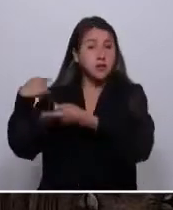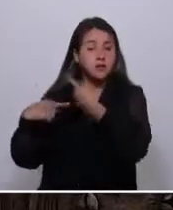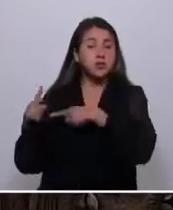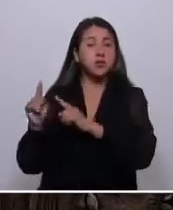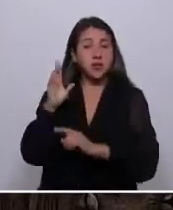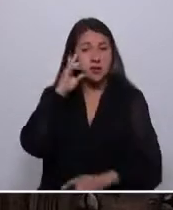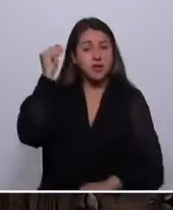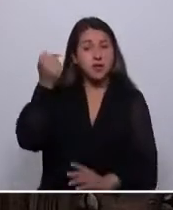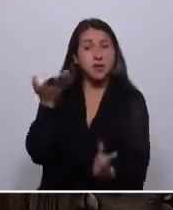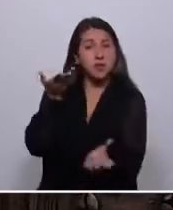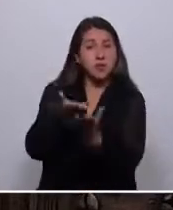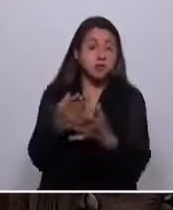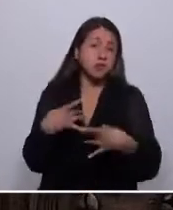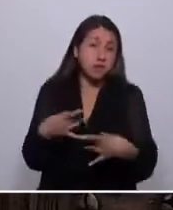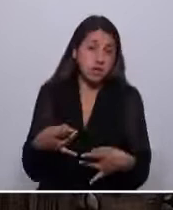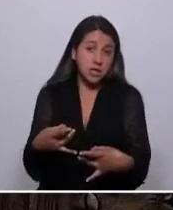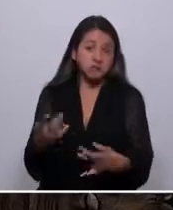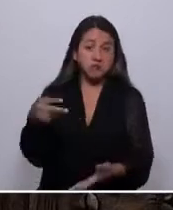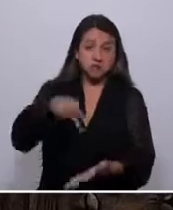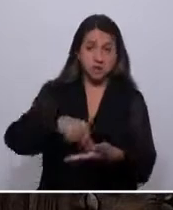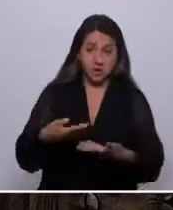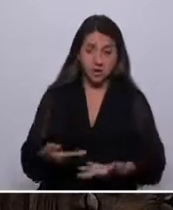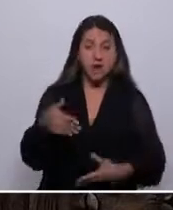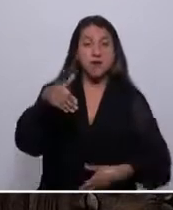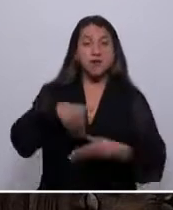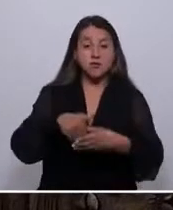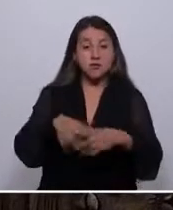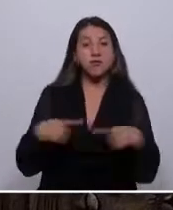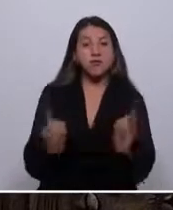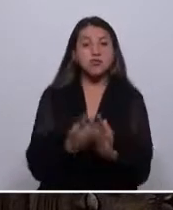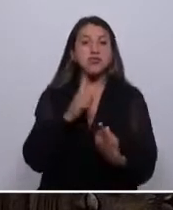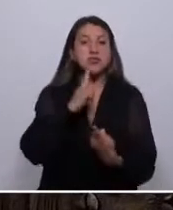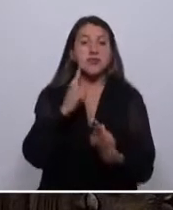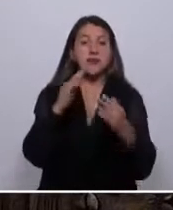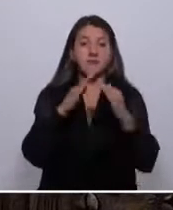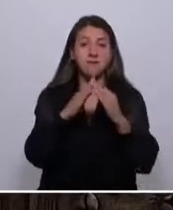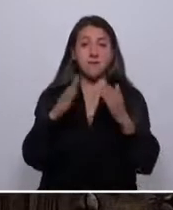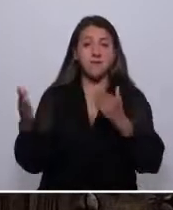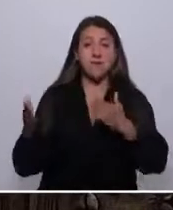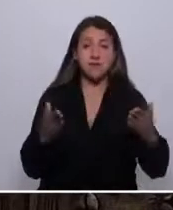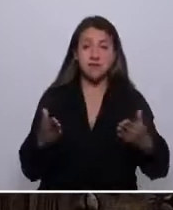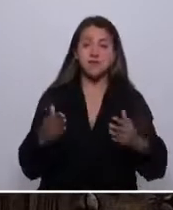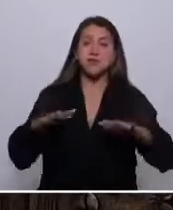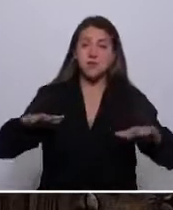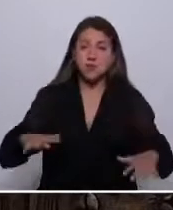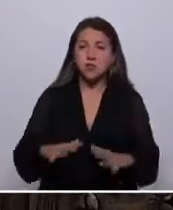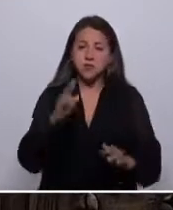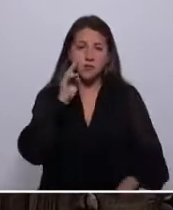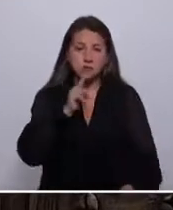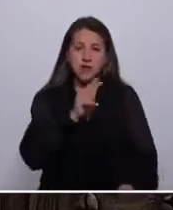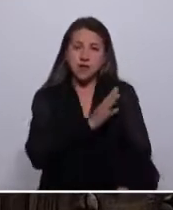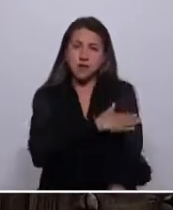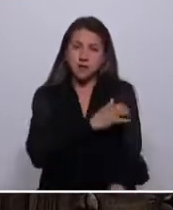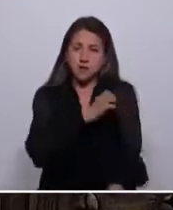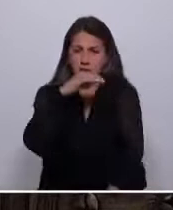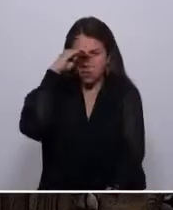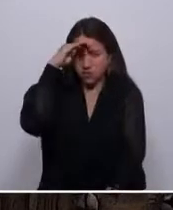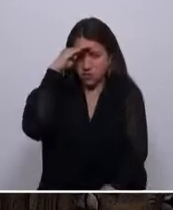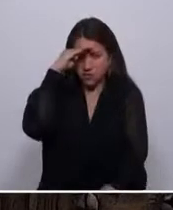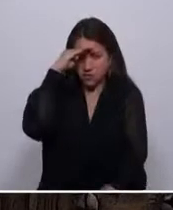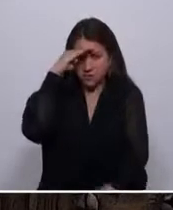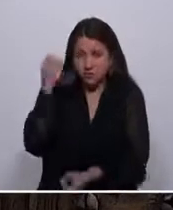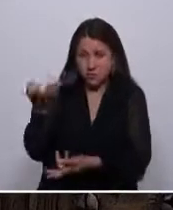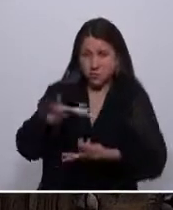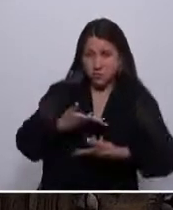y propuestas. Votaron por nosotros nuestros vecinos, que en un acto enorme de fe y confianza quisieron que los